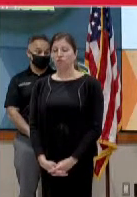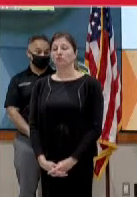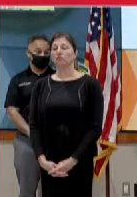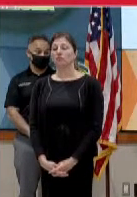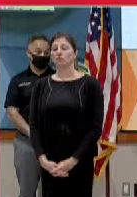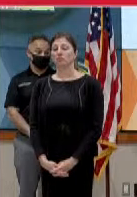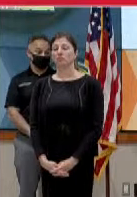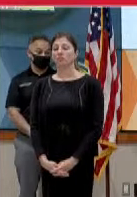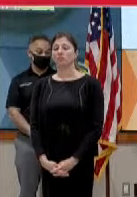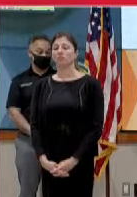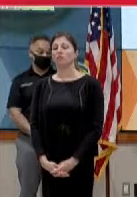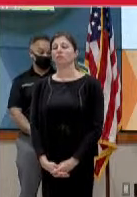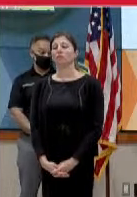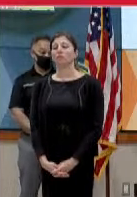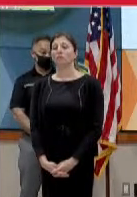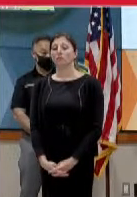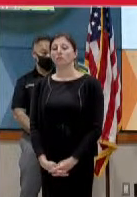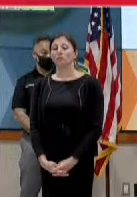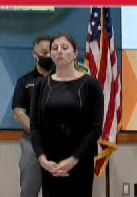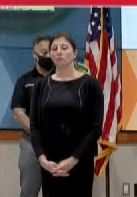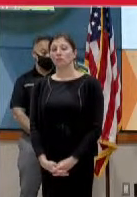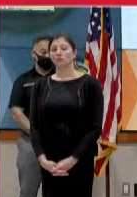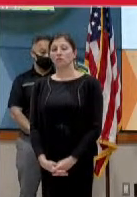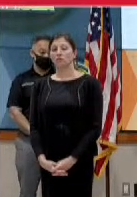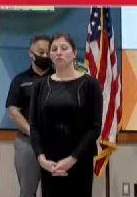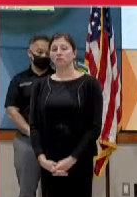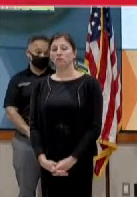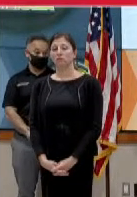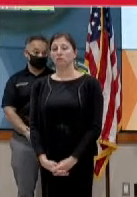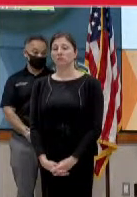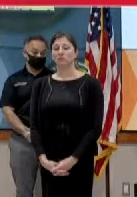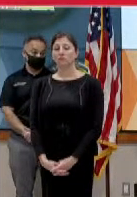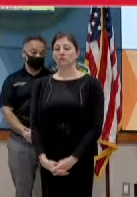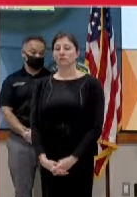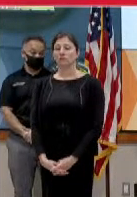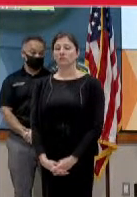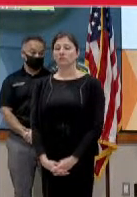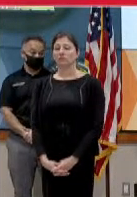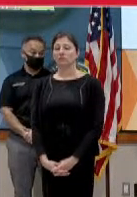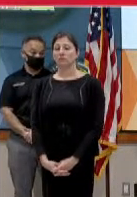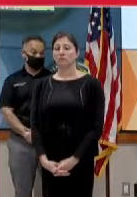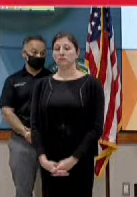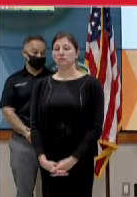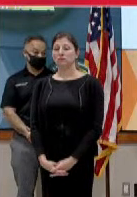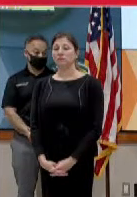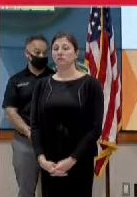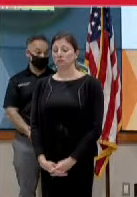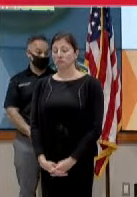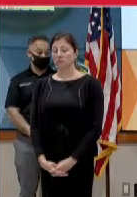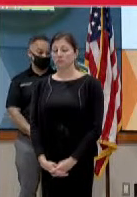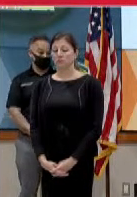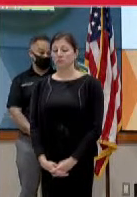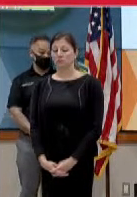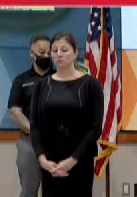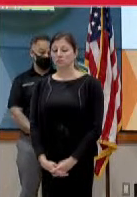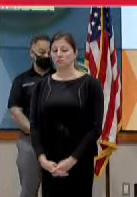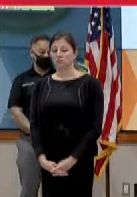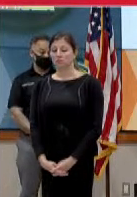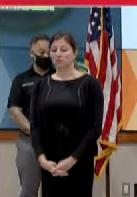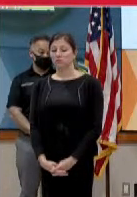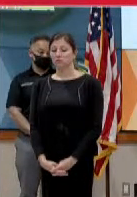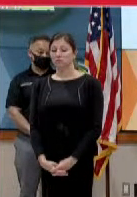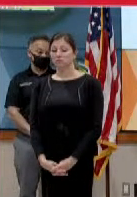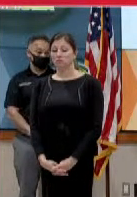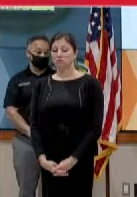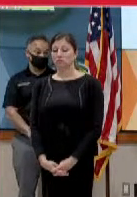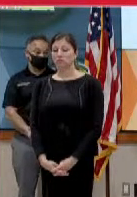ayuda. Los líderes religiosos, los líderes de familia, líderes en la comunidad, ayúdenos, de